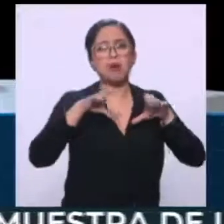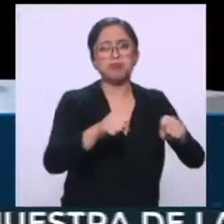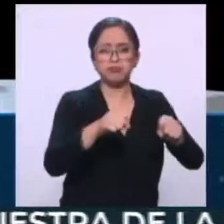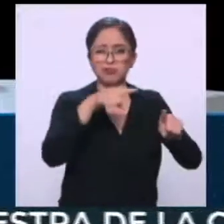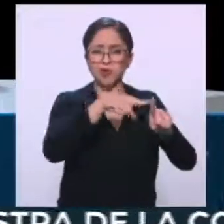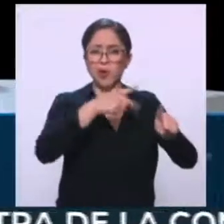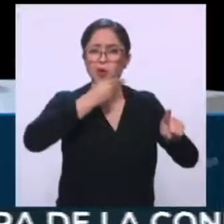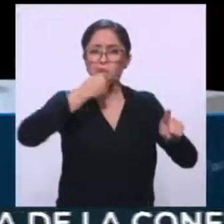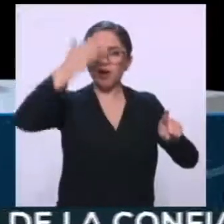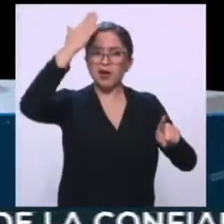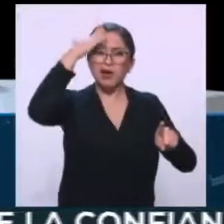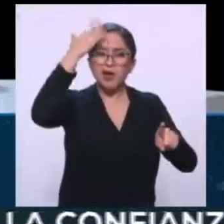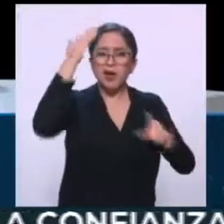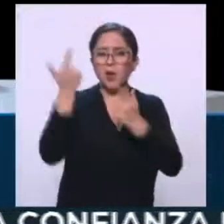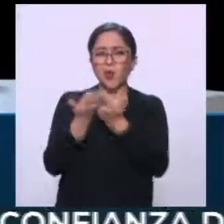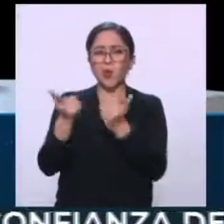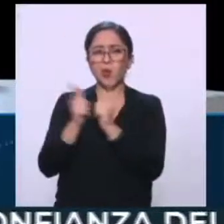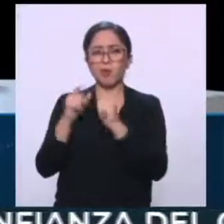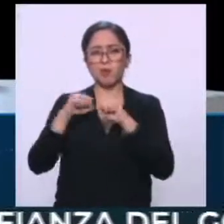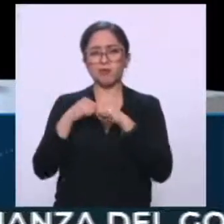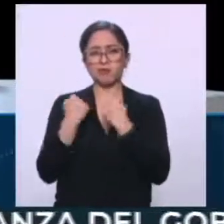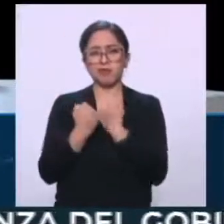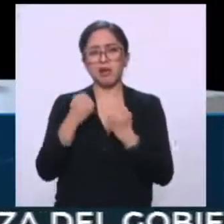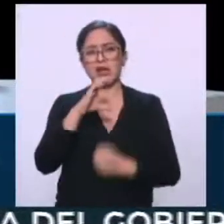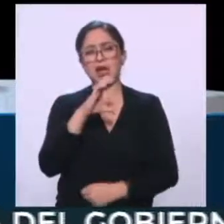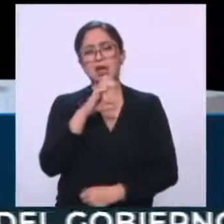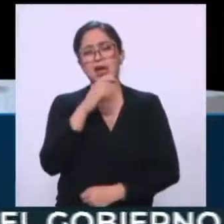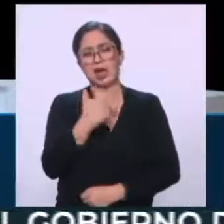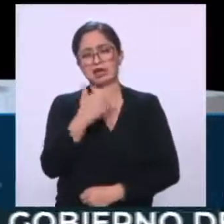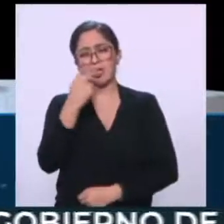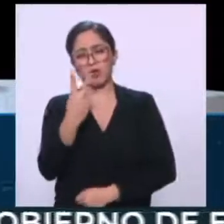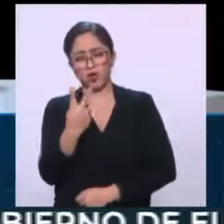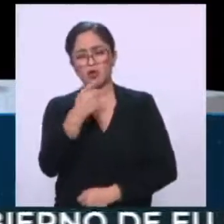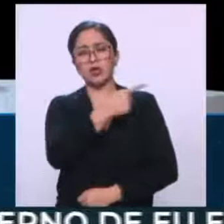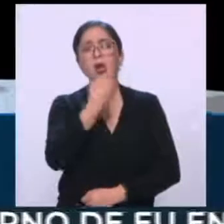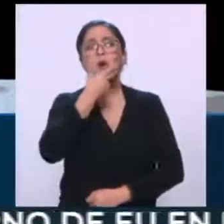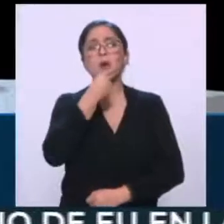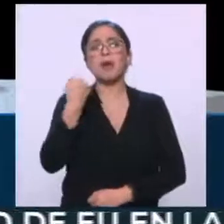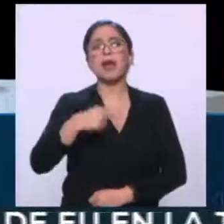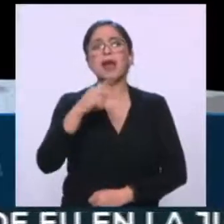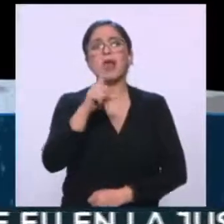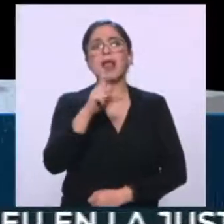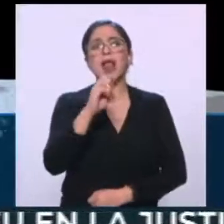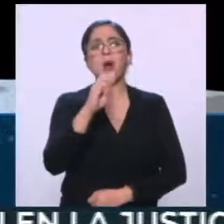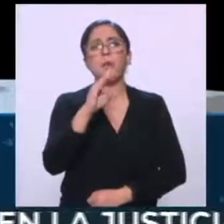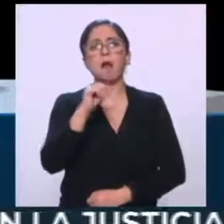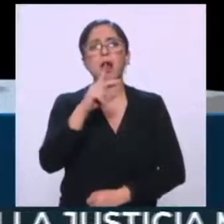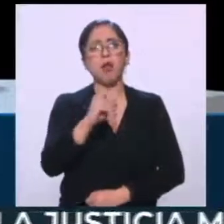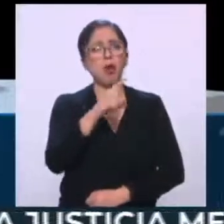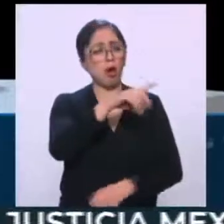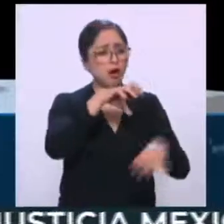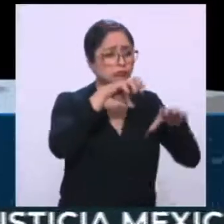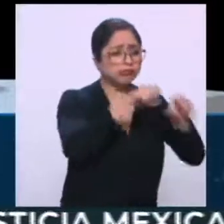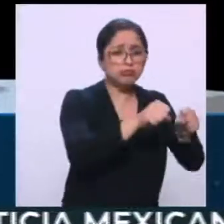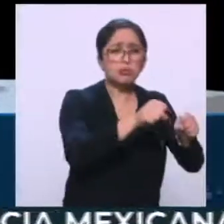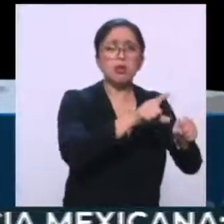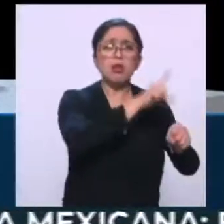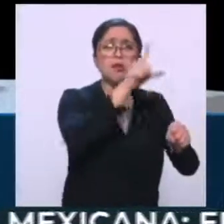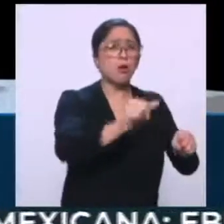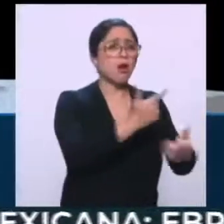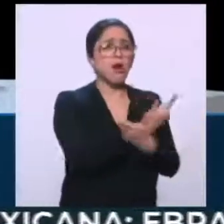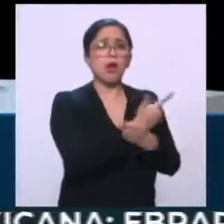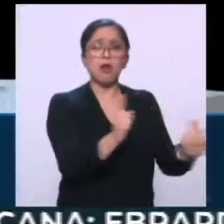conocido capo del H2 que se llama Deobaldo Gutiérrez Alfaro, y lo dejó ir, es decir, no lo interrogó, no